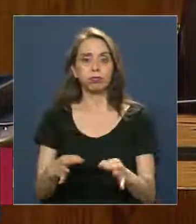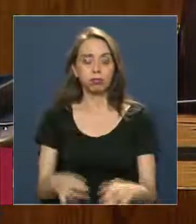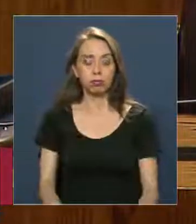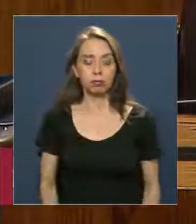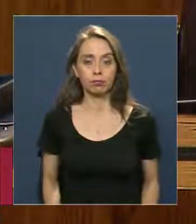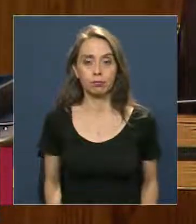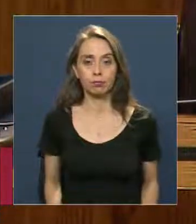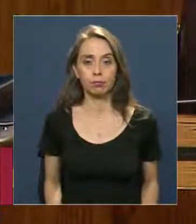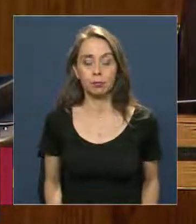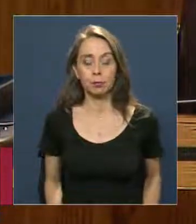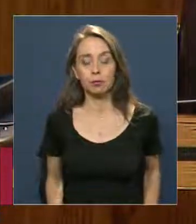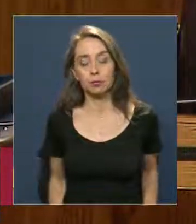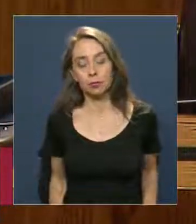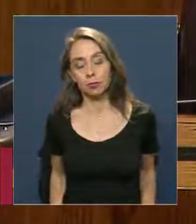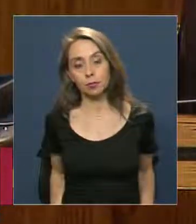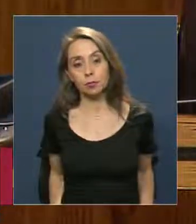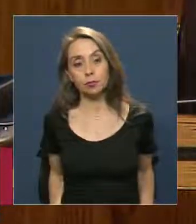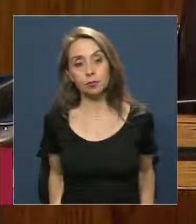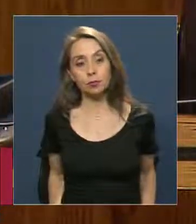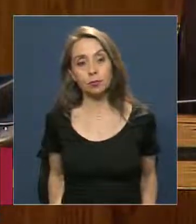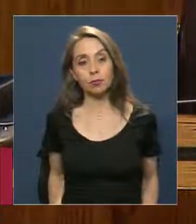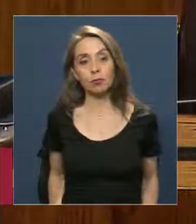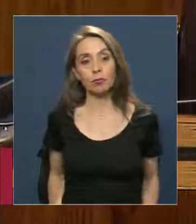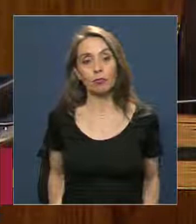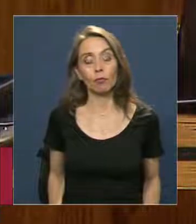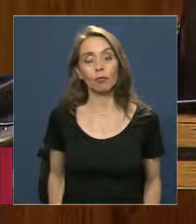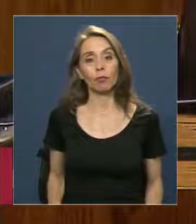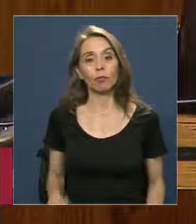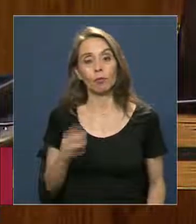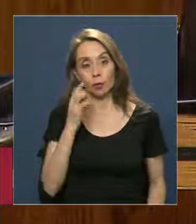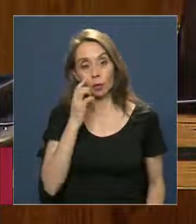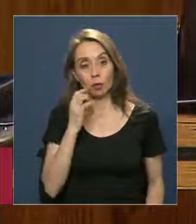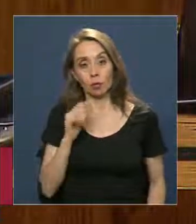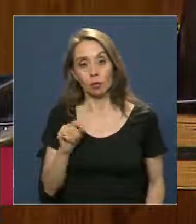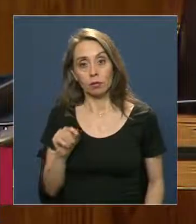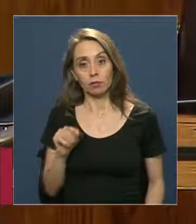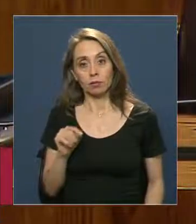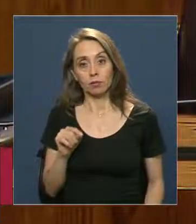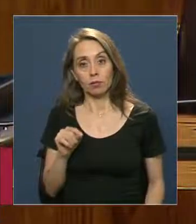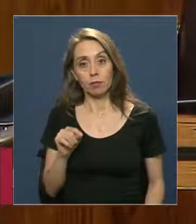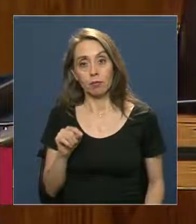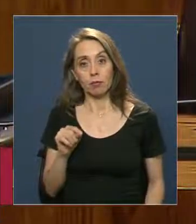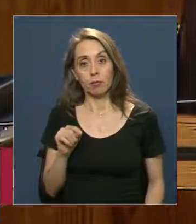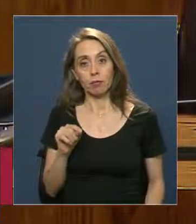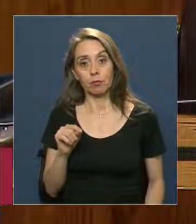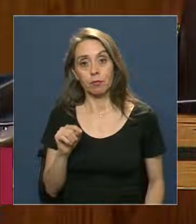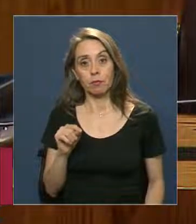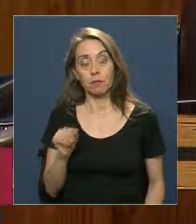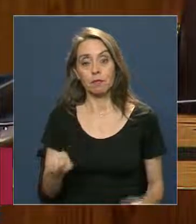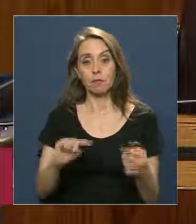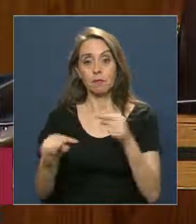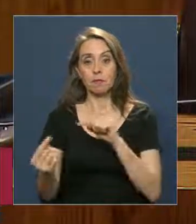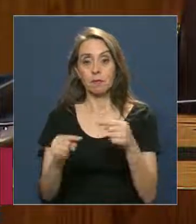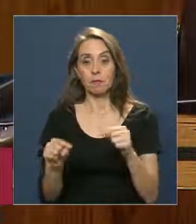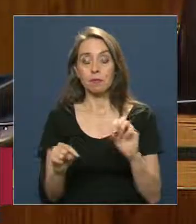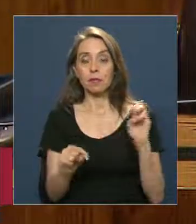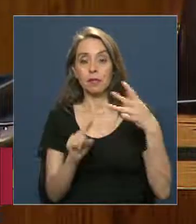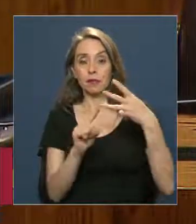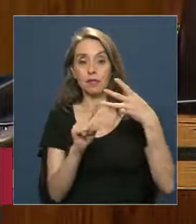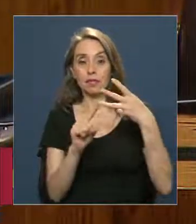Ahora bien, la conducta que aquí ha tenido un especial énfasis en la discusión es la